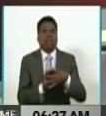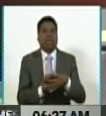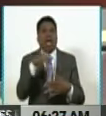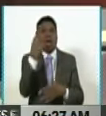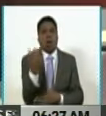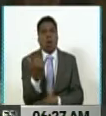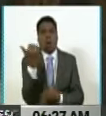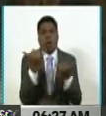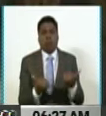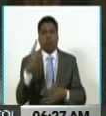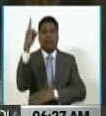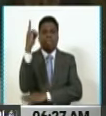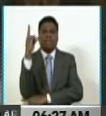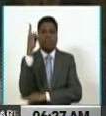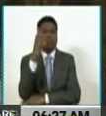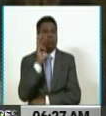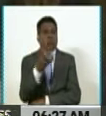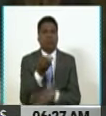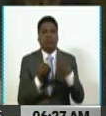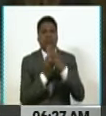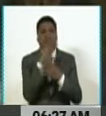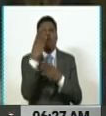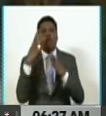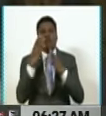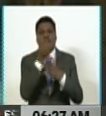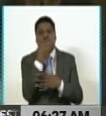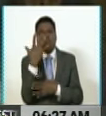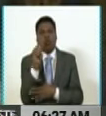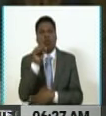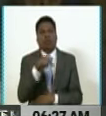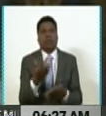Nacional, una ofrenda floral a Ezequiel Zamora por sus 200 años.